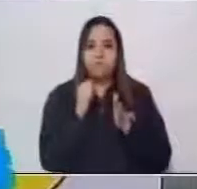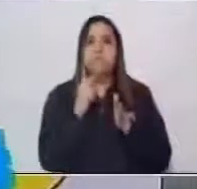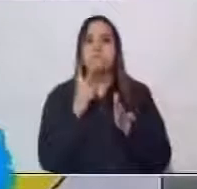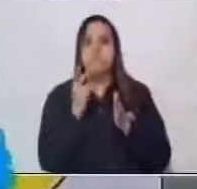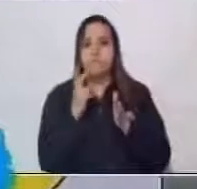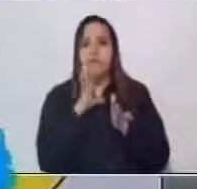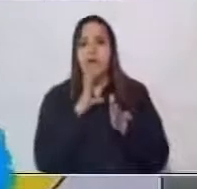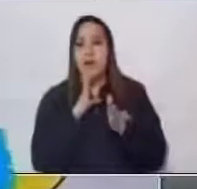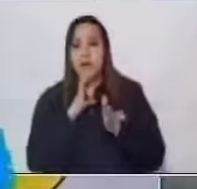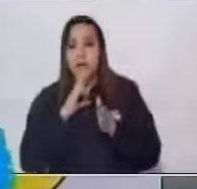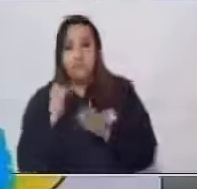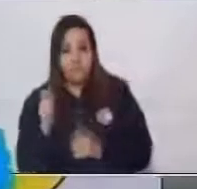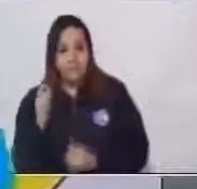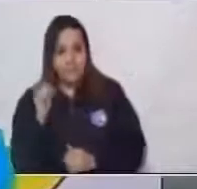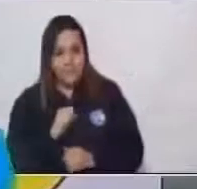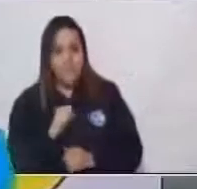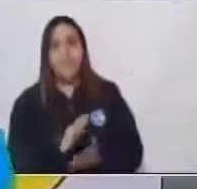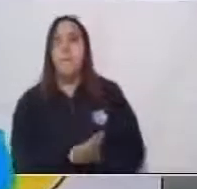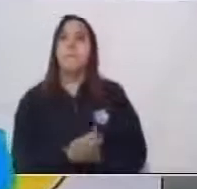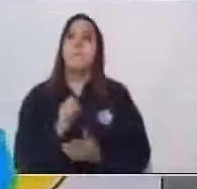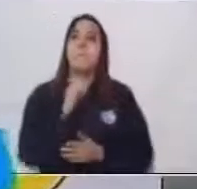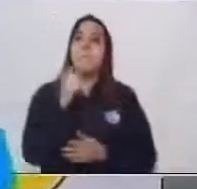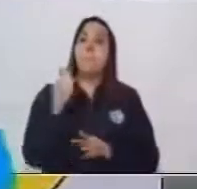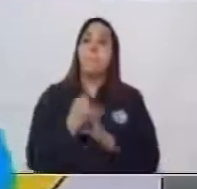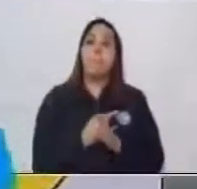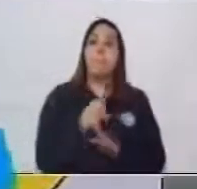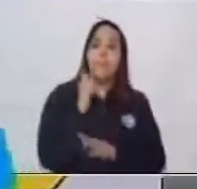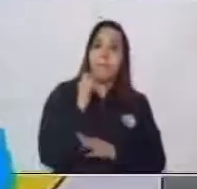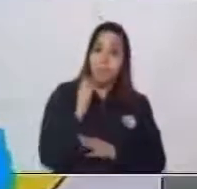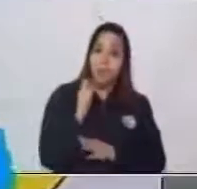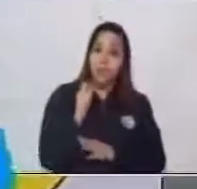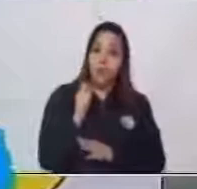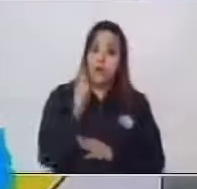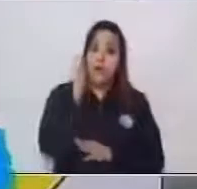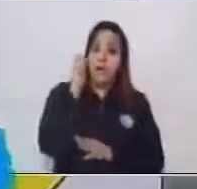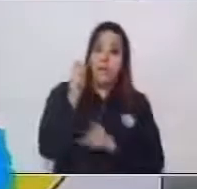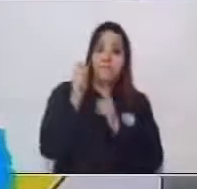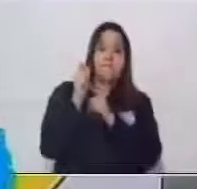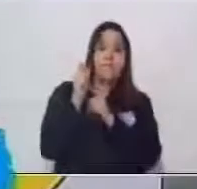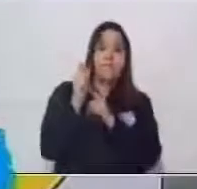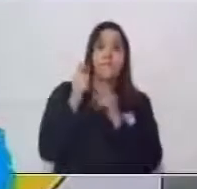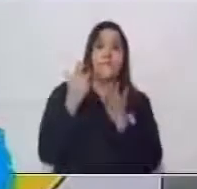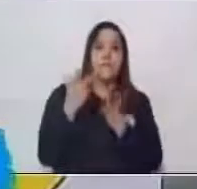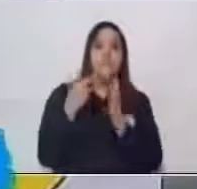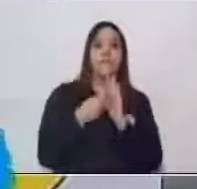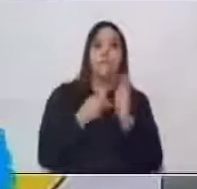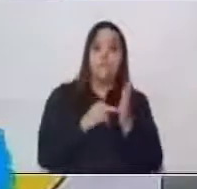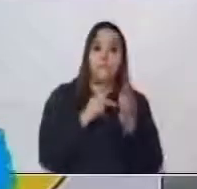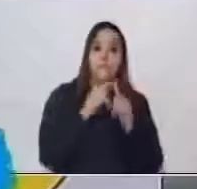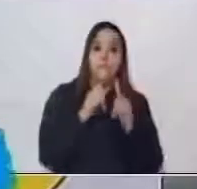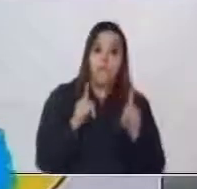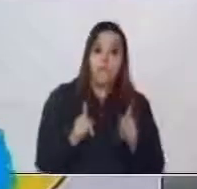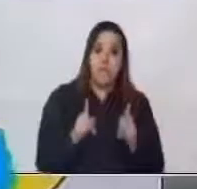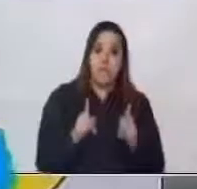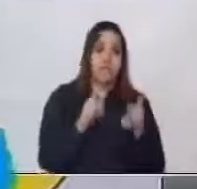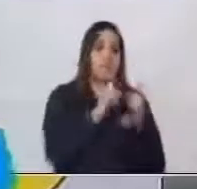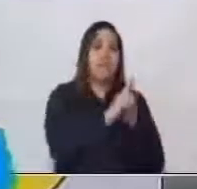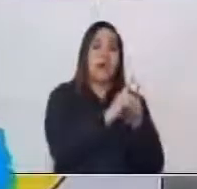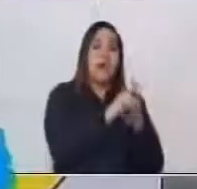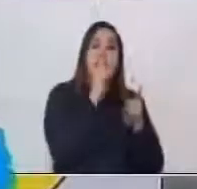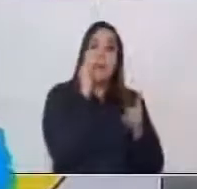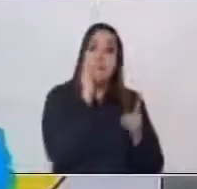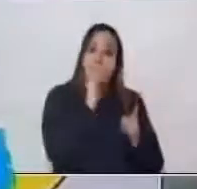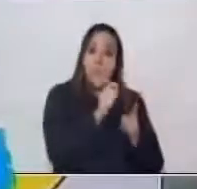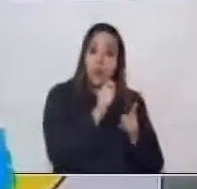¿O por qué se utiliza el punto? Hay tres formas dentro del texto de utilizar el punto. Tenemos el punto